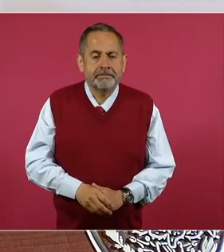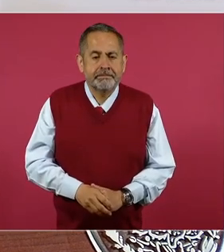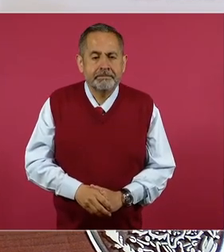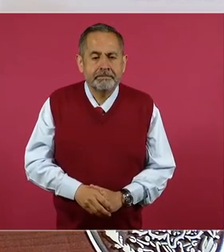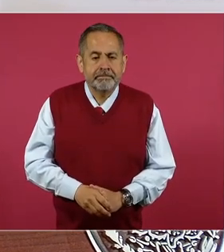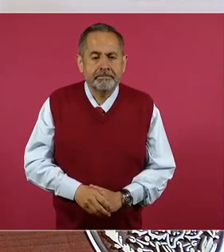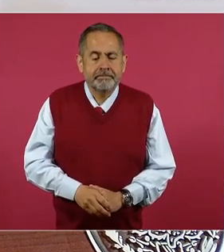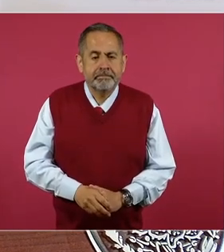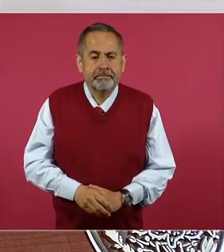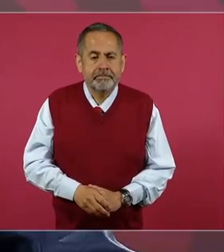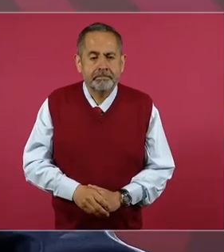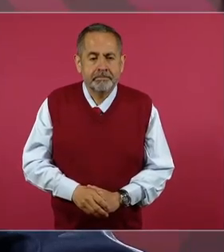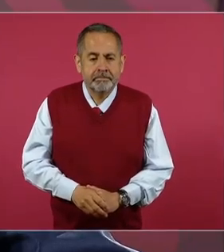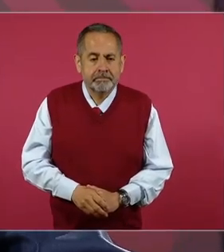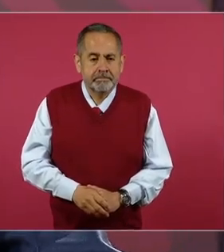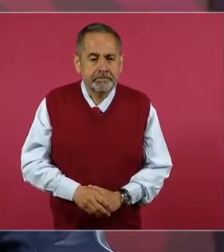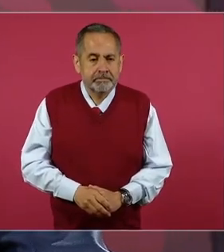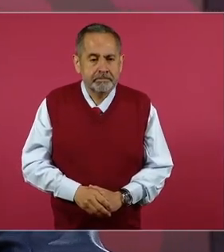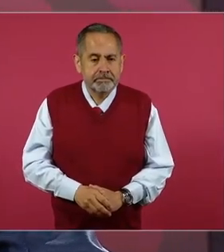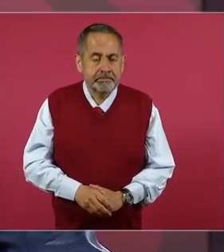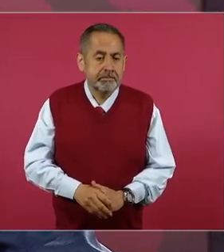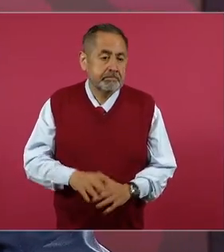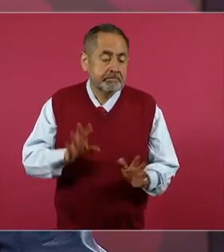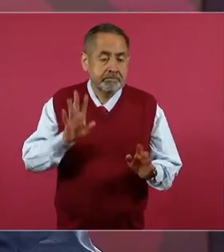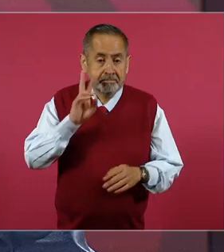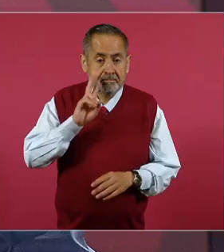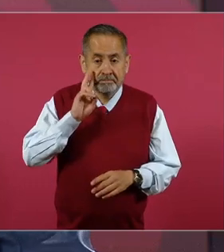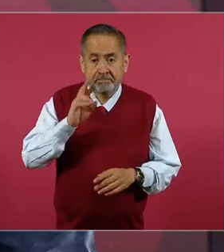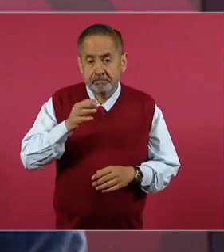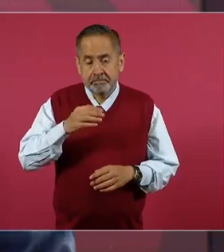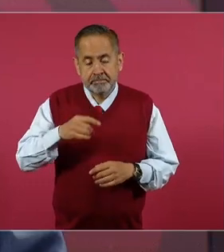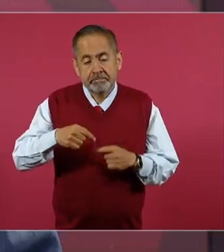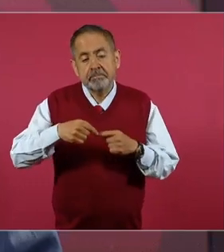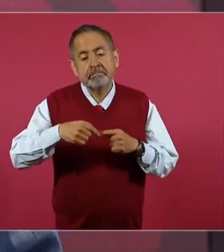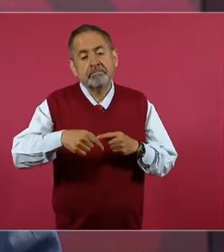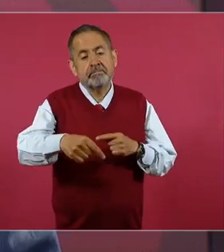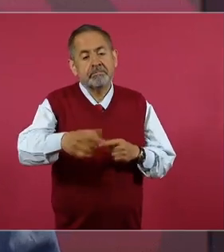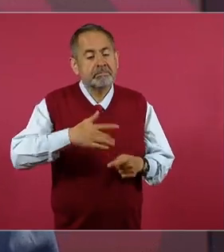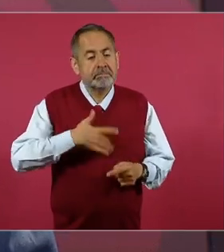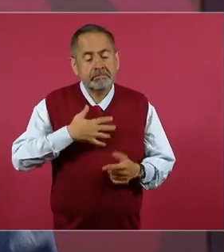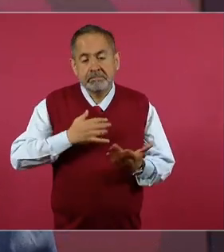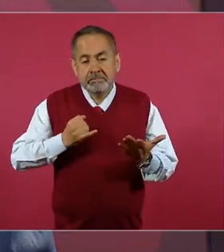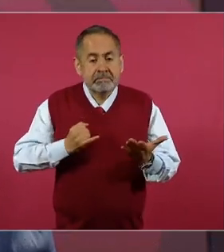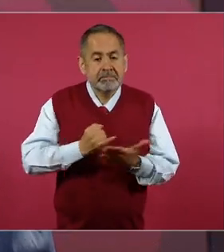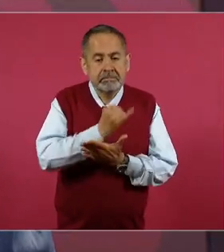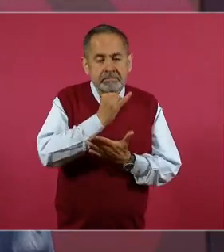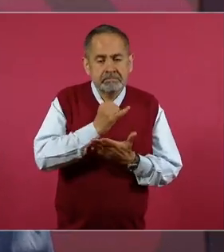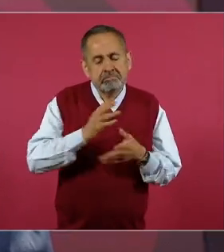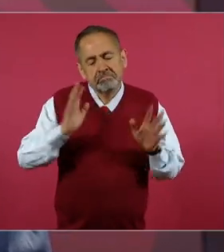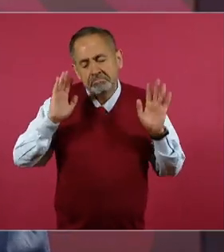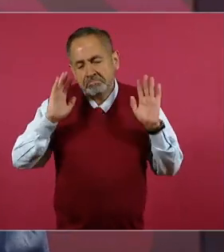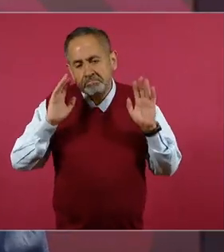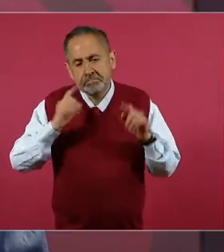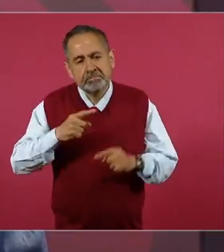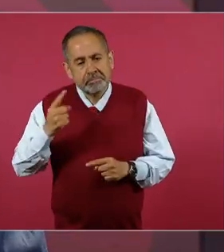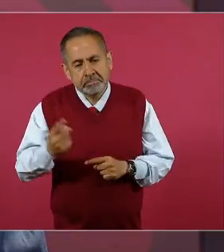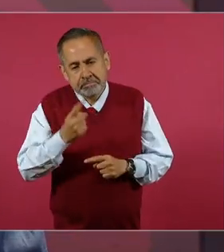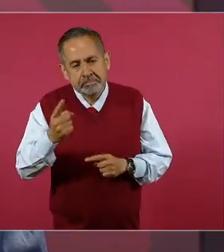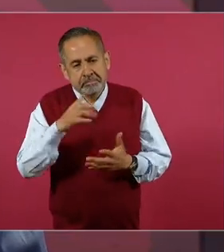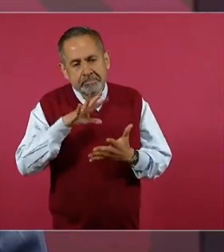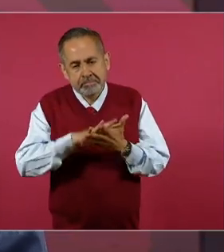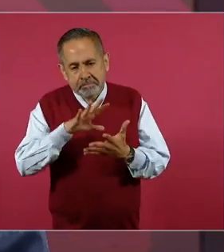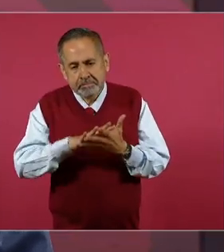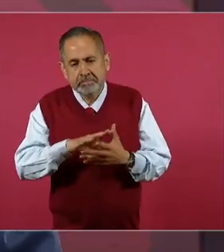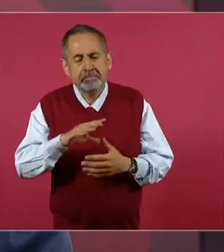Entonces, ya lo que van a decidir es otro asunto, ¿no?